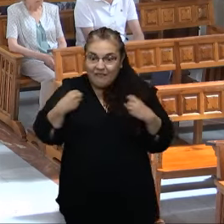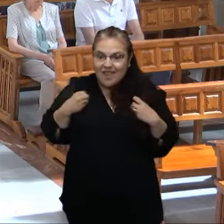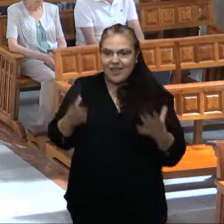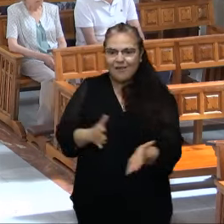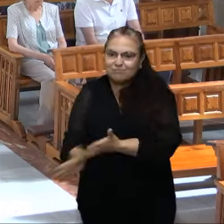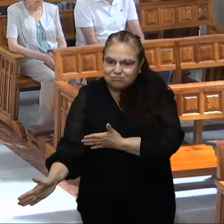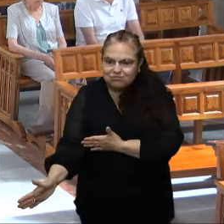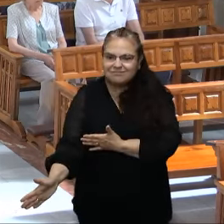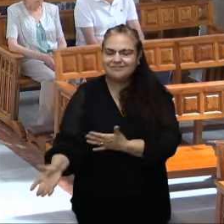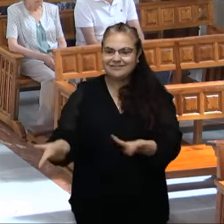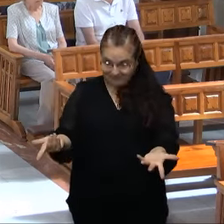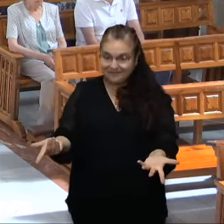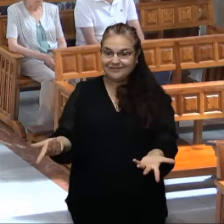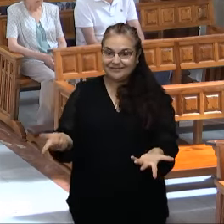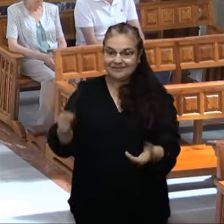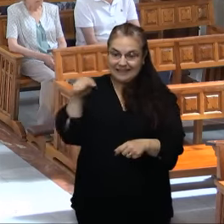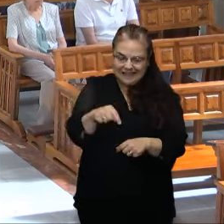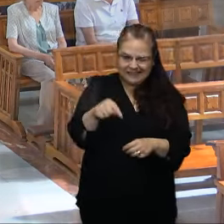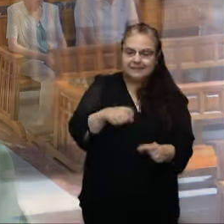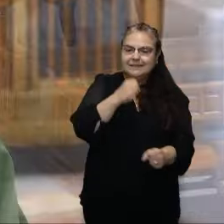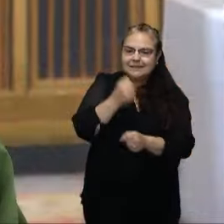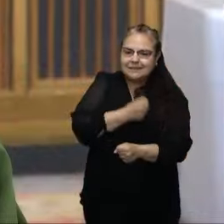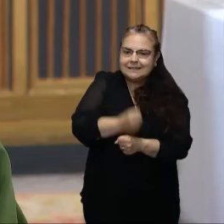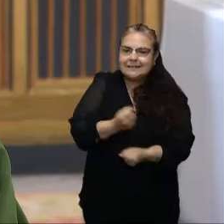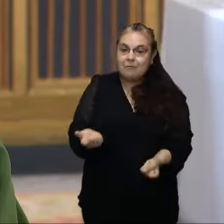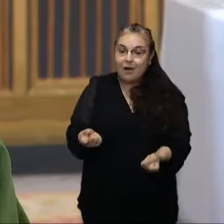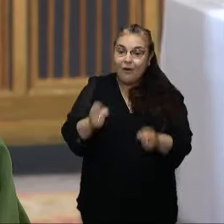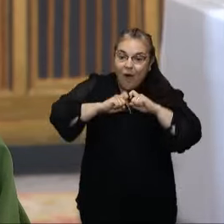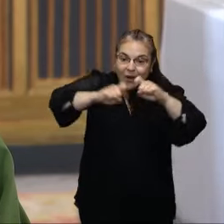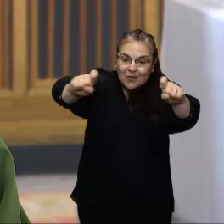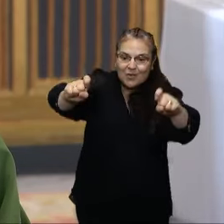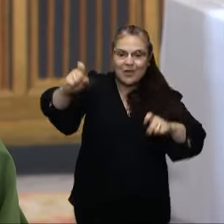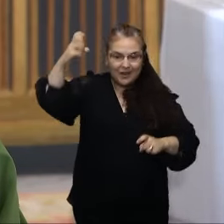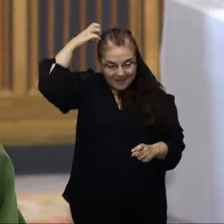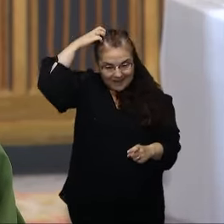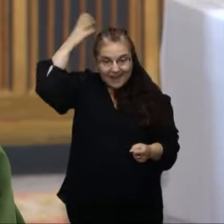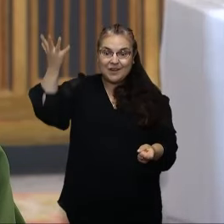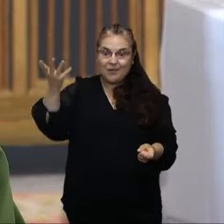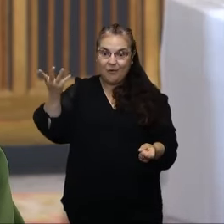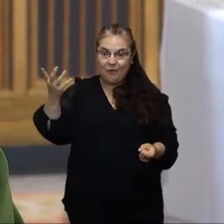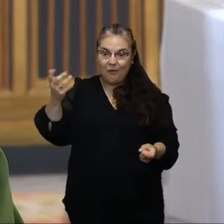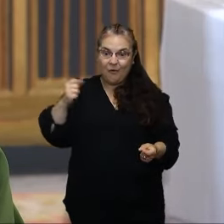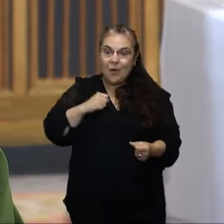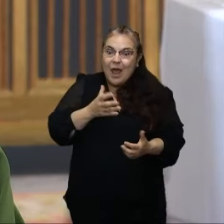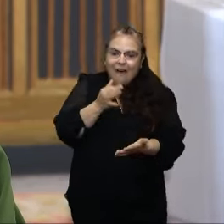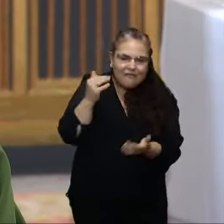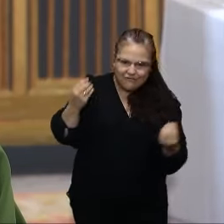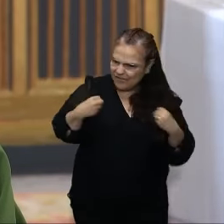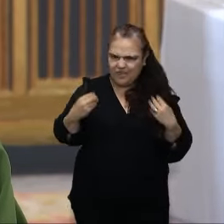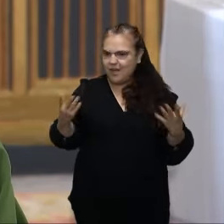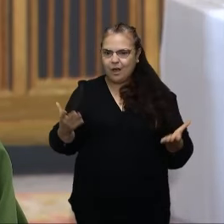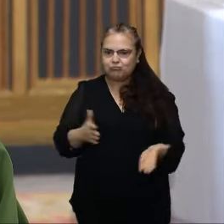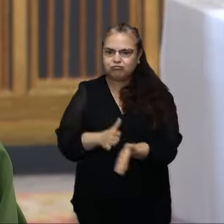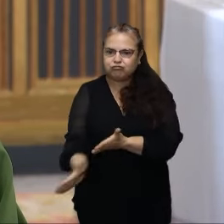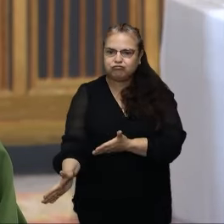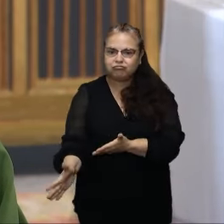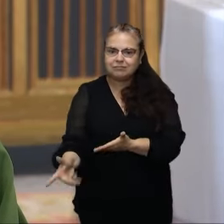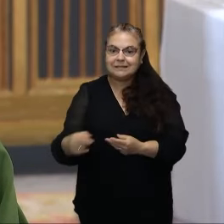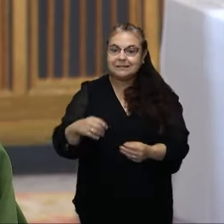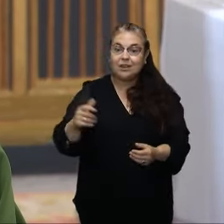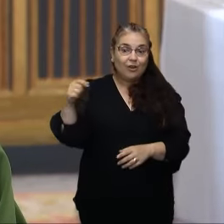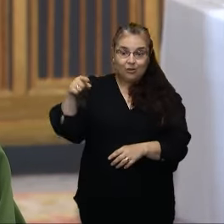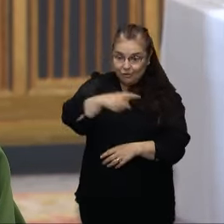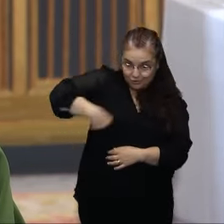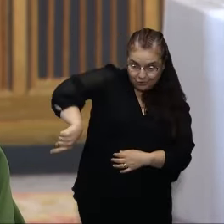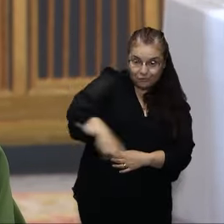inextinguible. Esta tarea de anunciar el reino, de apostar por la vida decididamente, la hemos